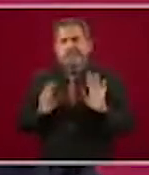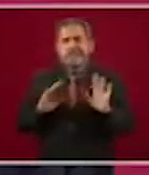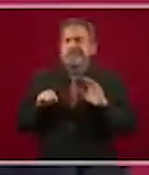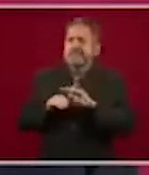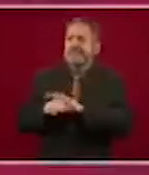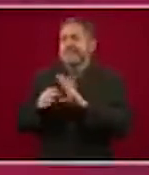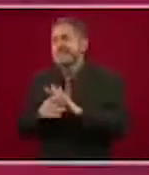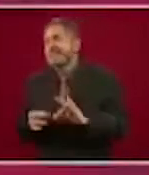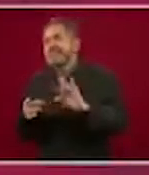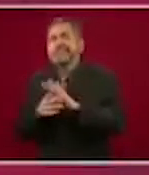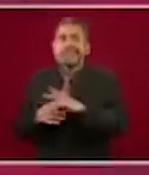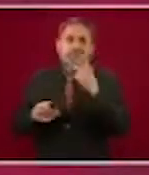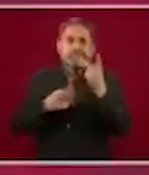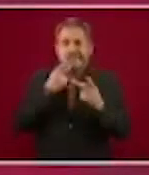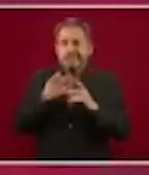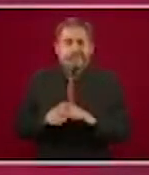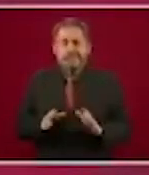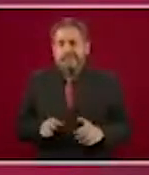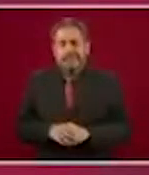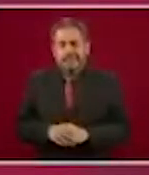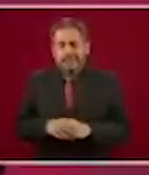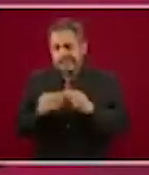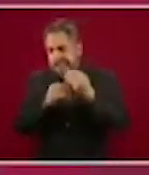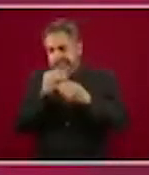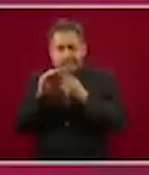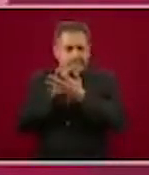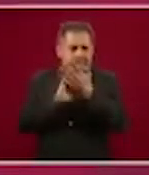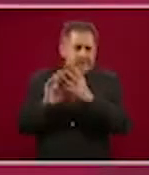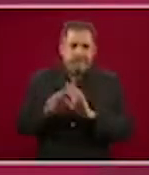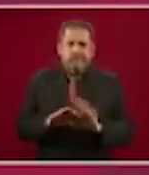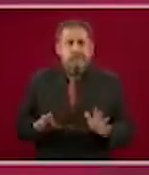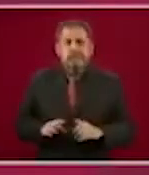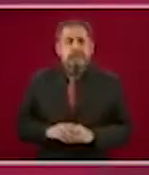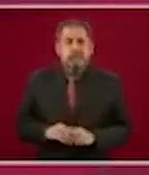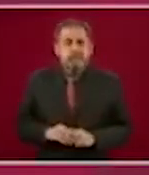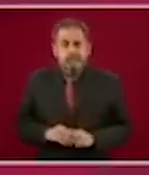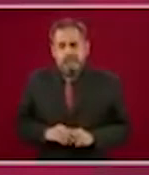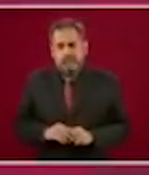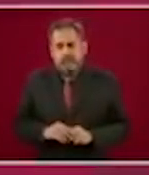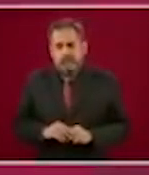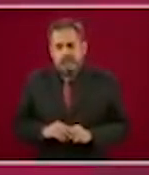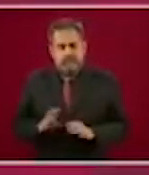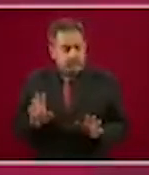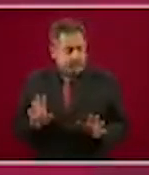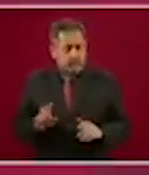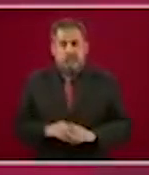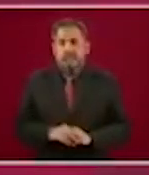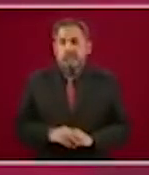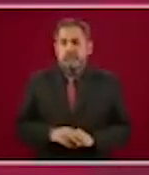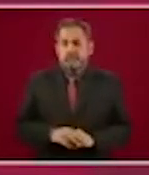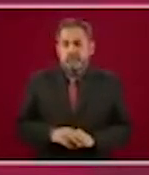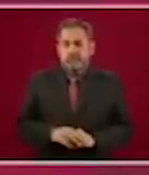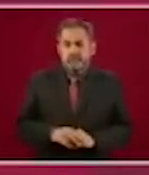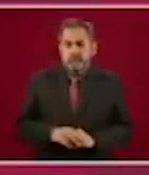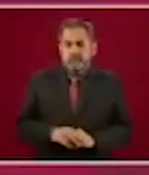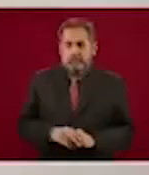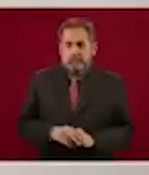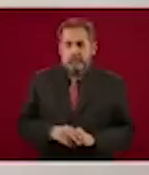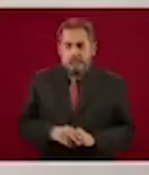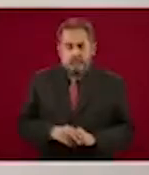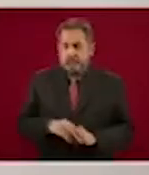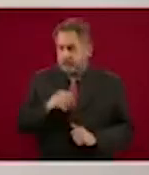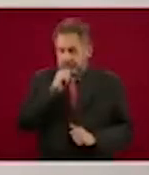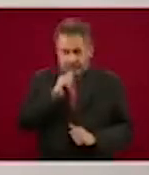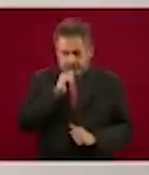la ley de confianza ciudadana busca cumplir con la responsabilidades bajo protesta de decir la verdad terminar con la corrupción en los niveles